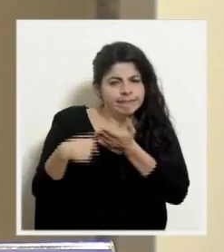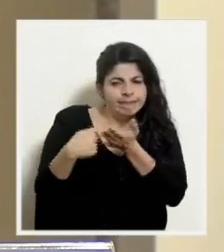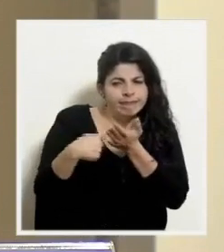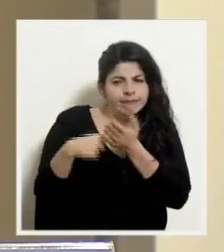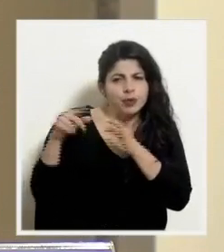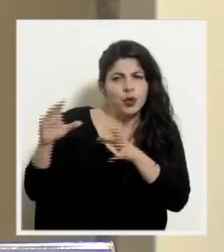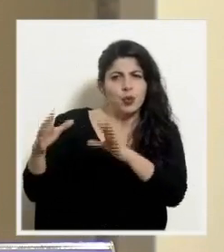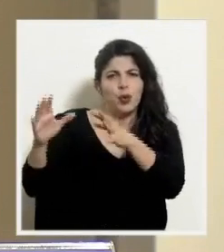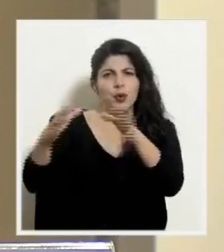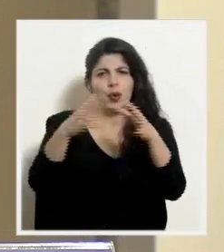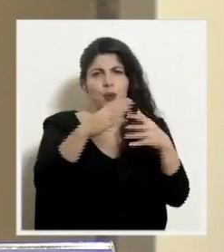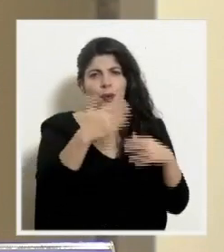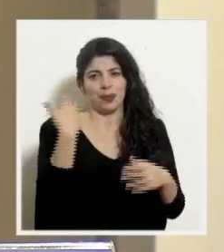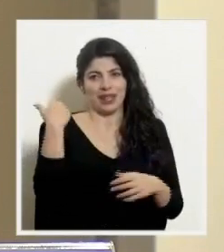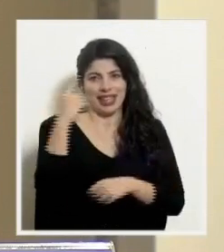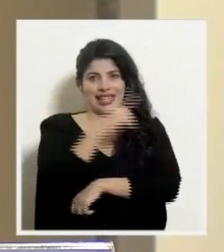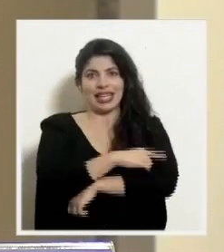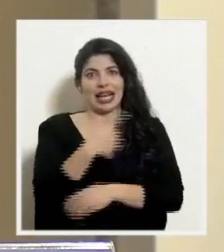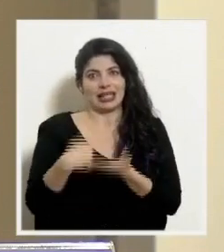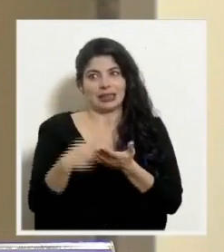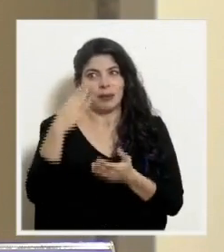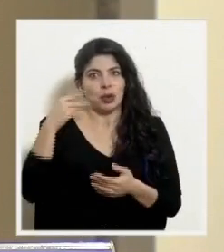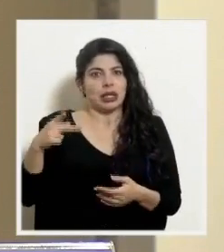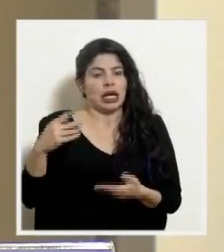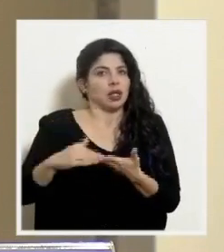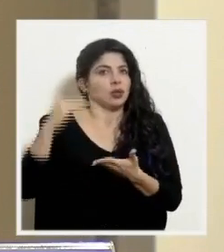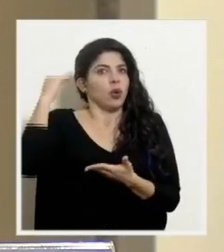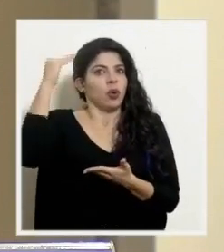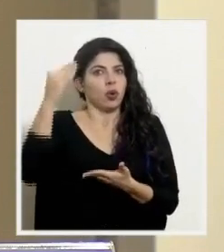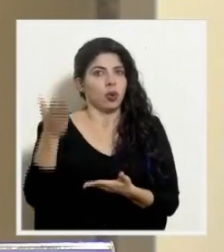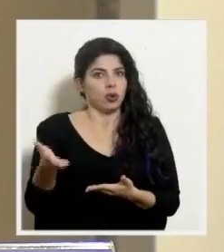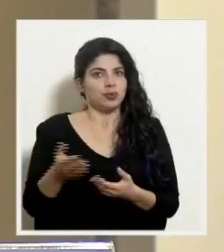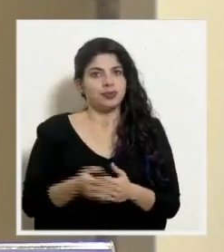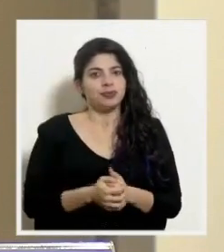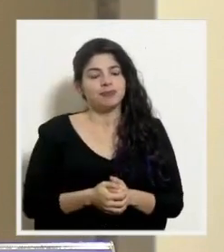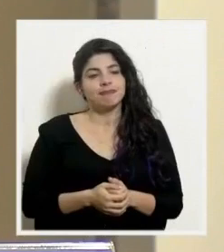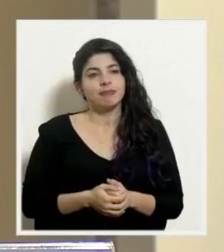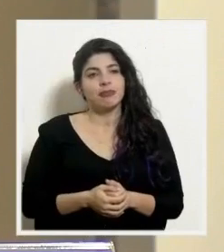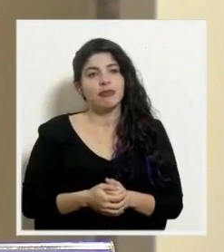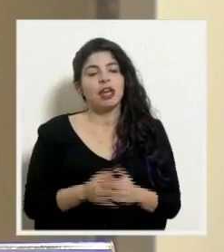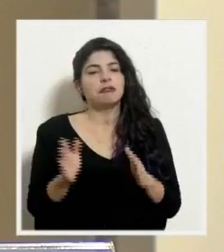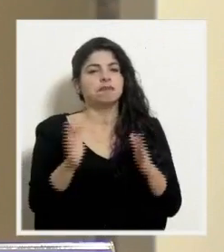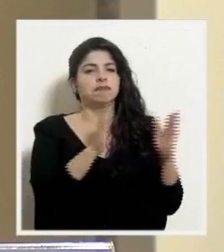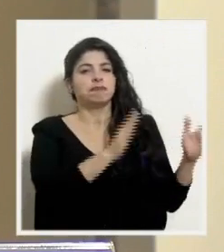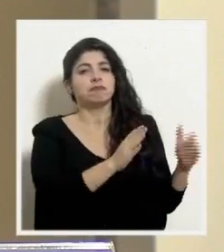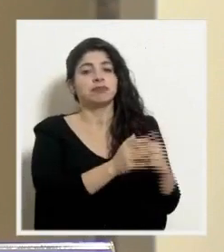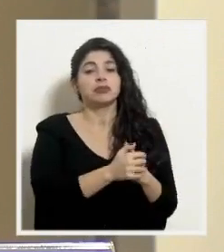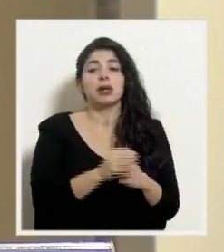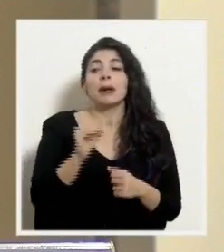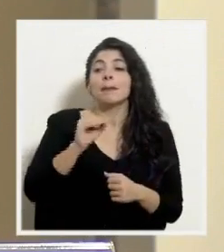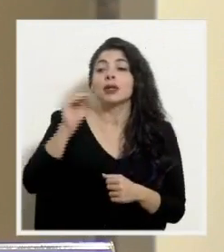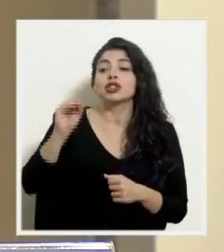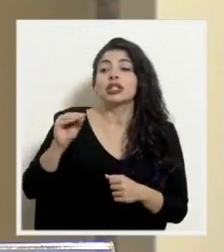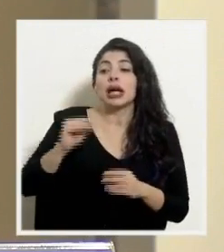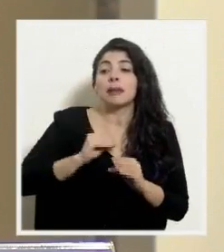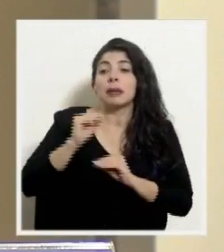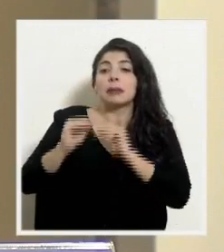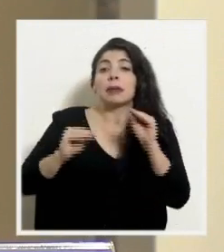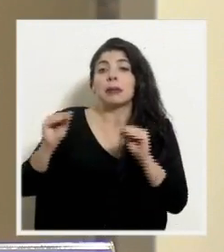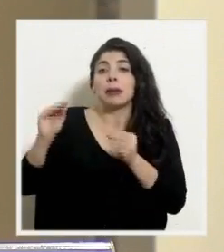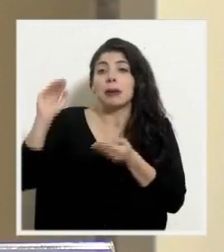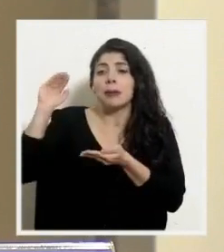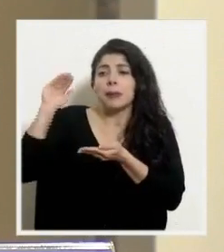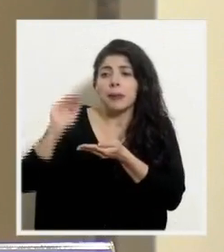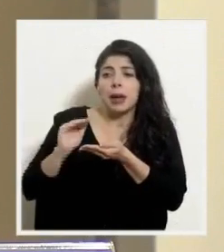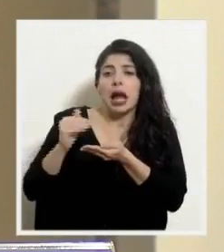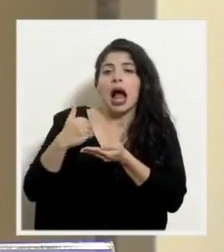los sectores durante estos días. En relación con la disminución en la tasa de contagio,